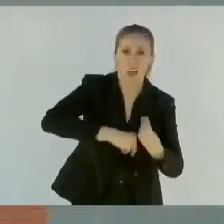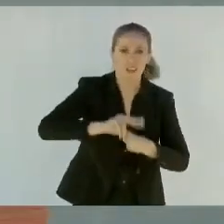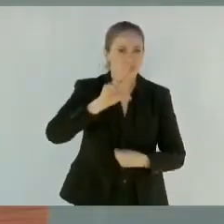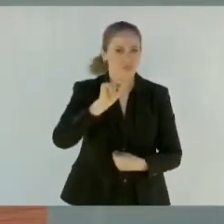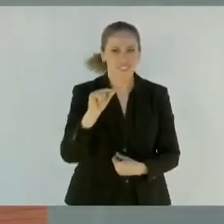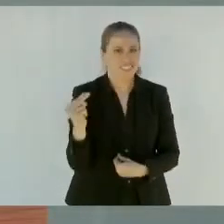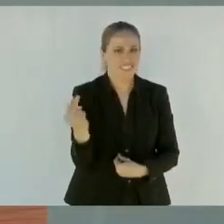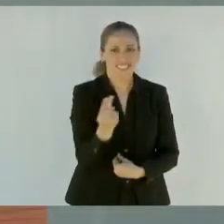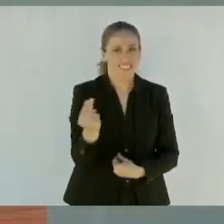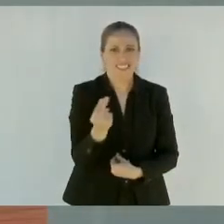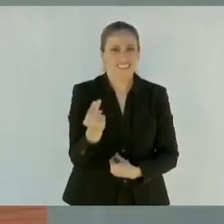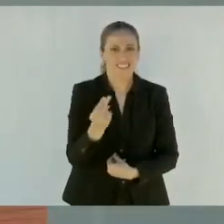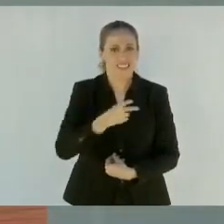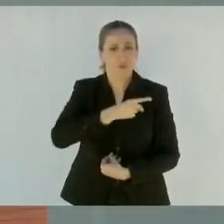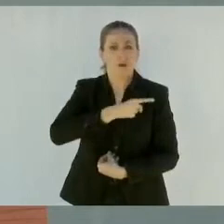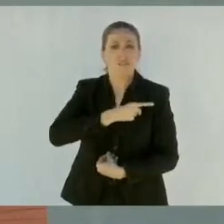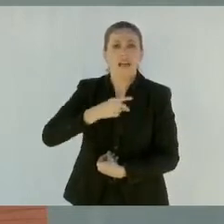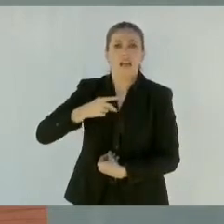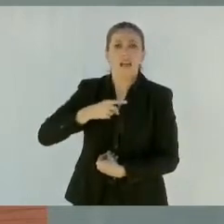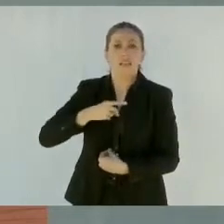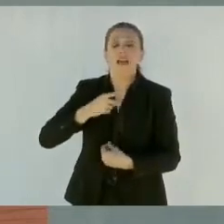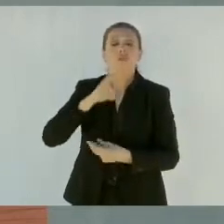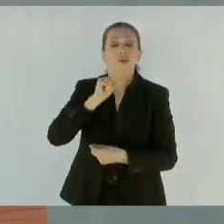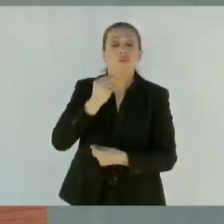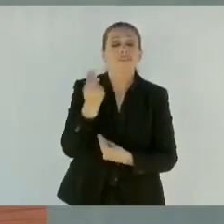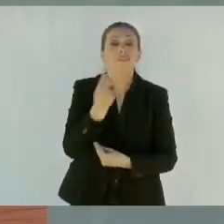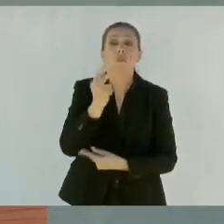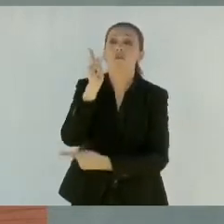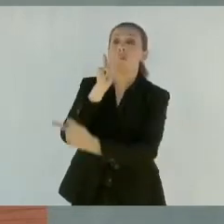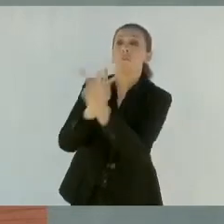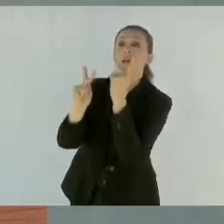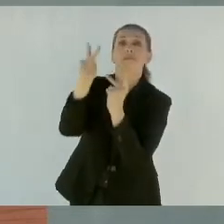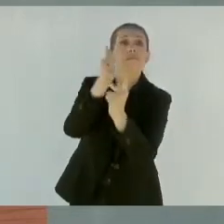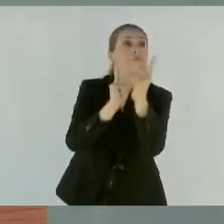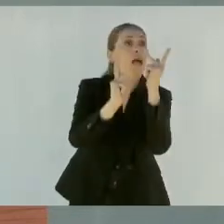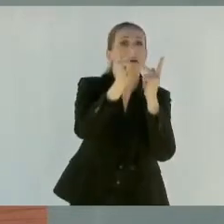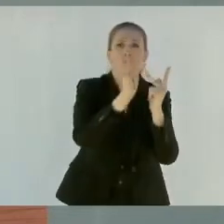necesitamos decretar gasolinazos,